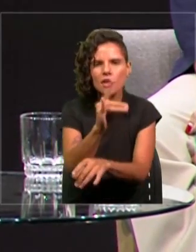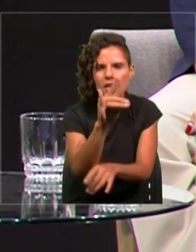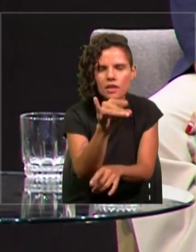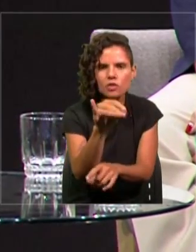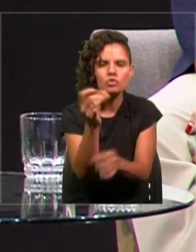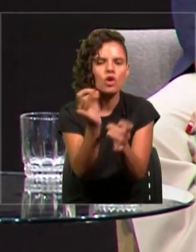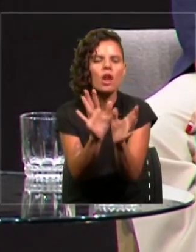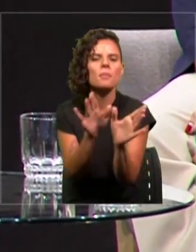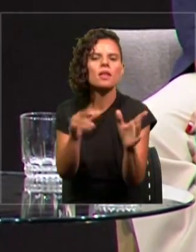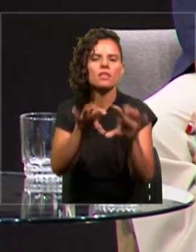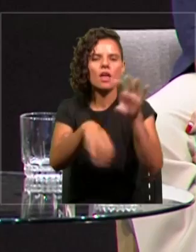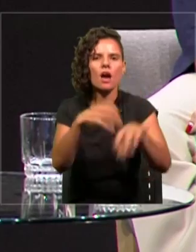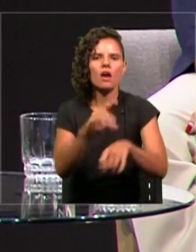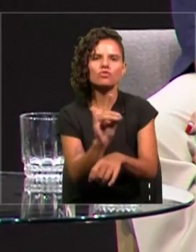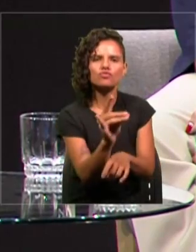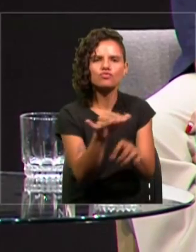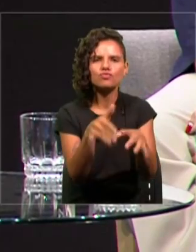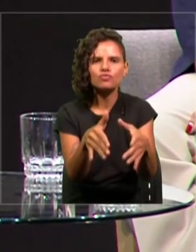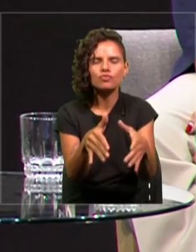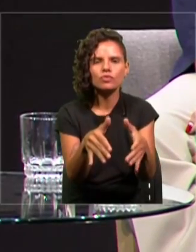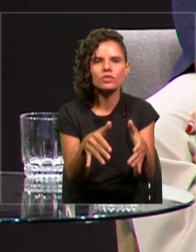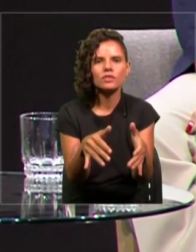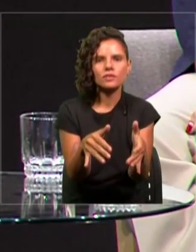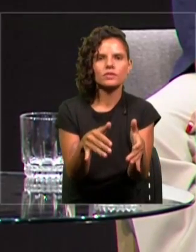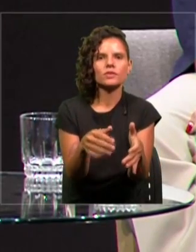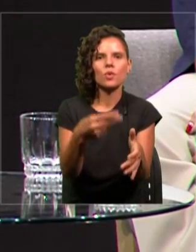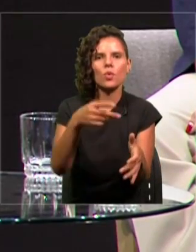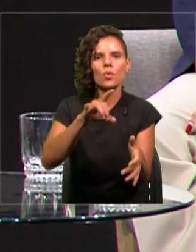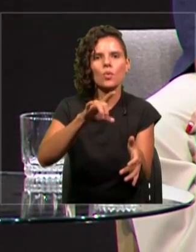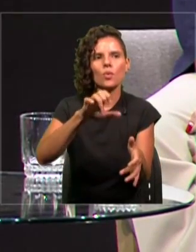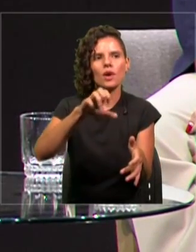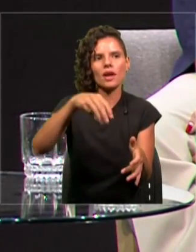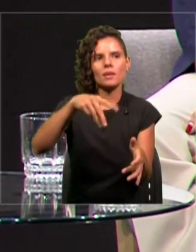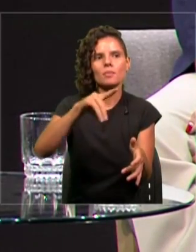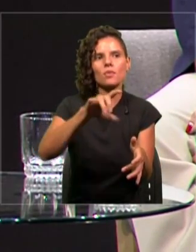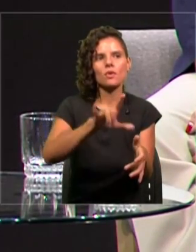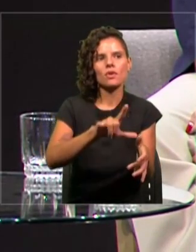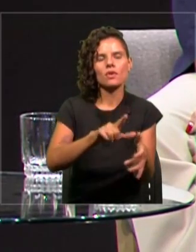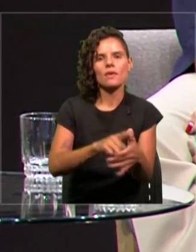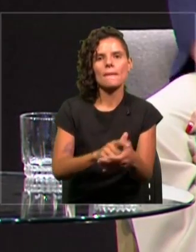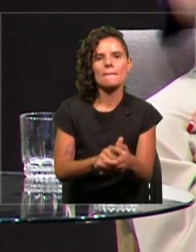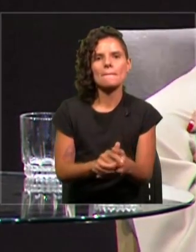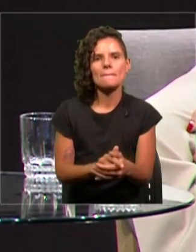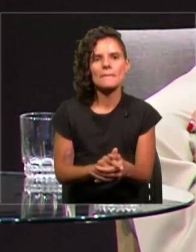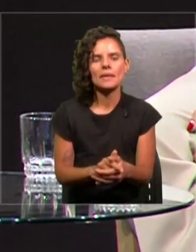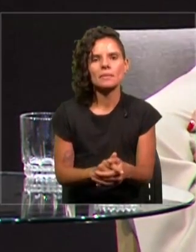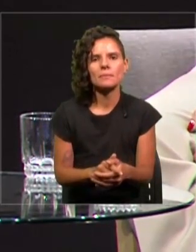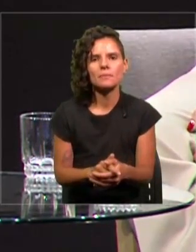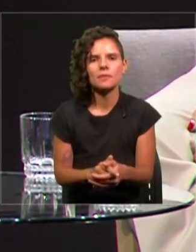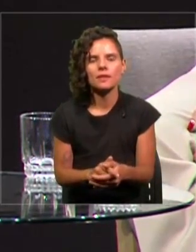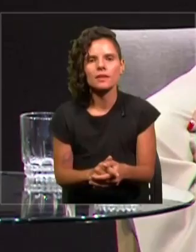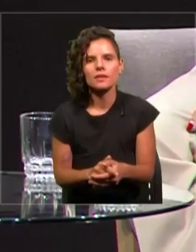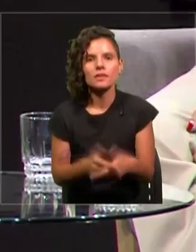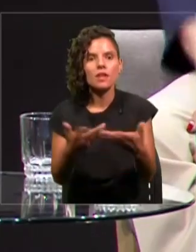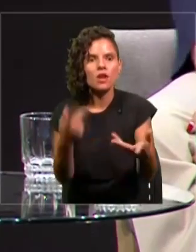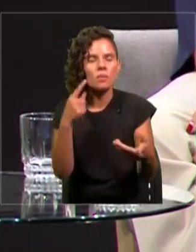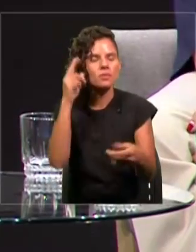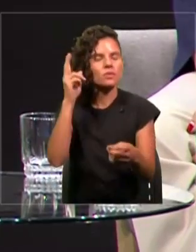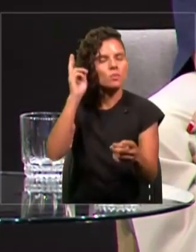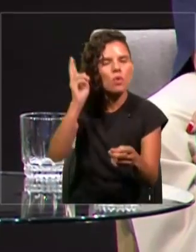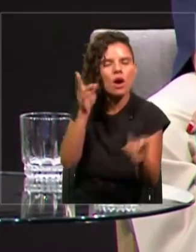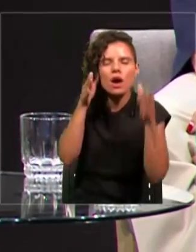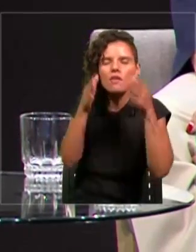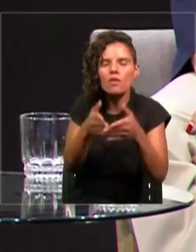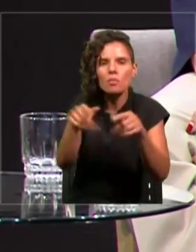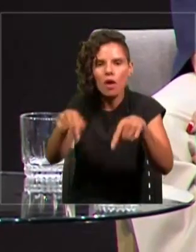al huemul y no sirviera, dice ella, que es lo que pensaban algunos, por unilateral para expresión de un pueblo. Pero en este caso, que